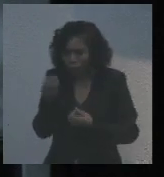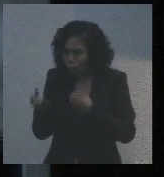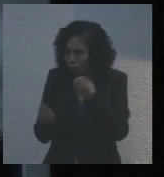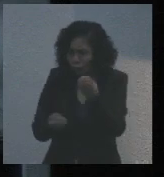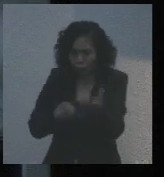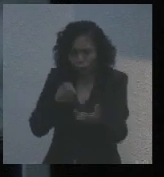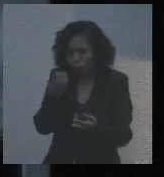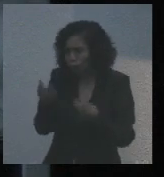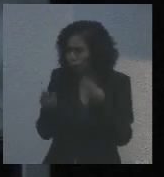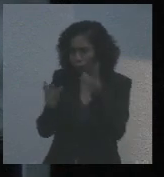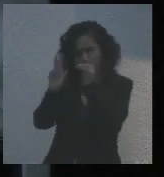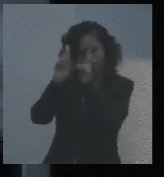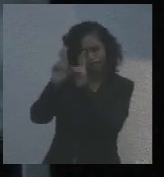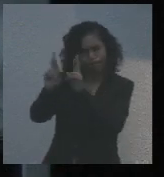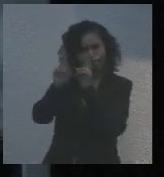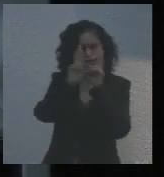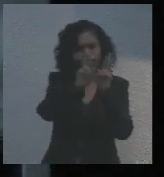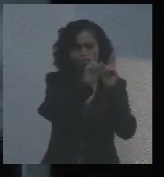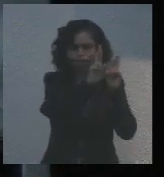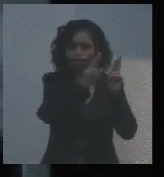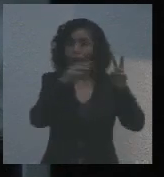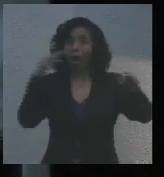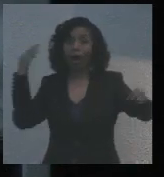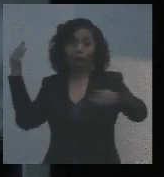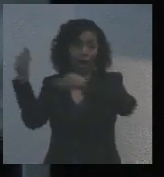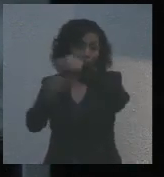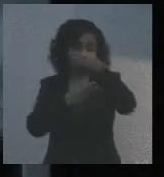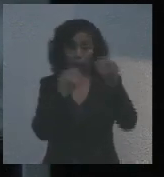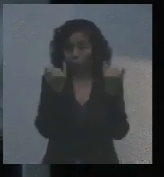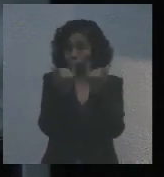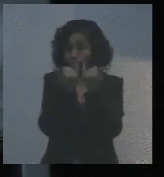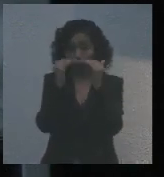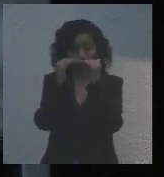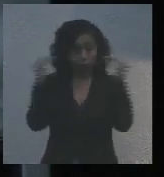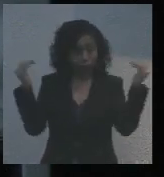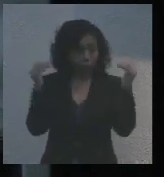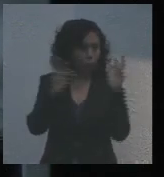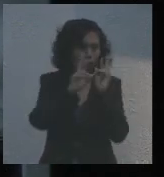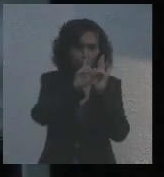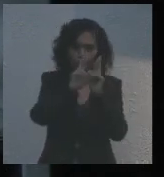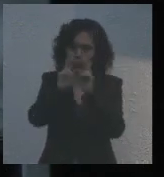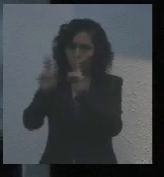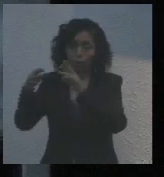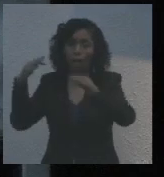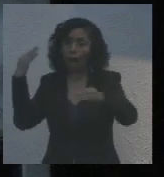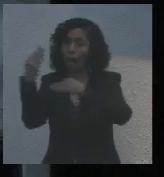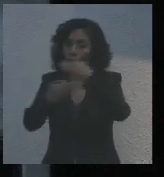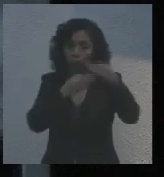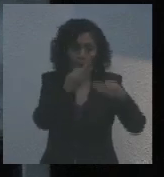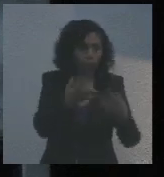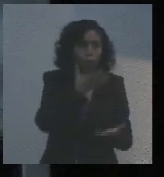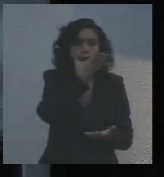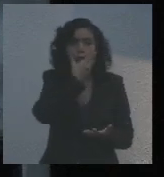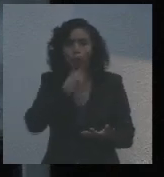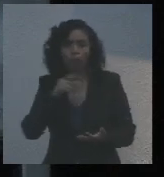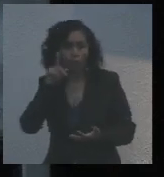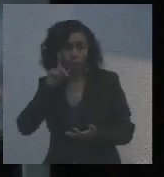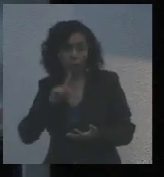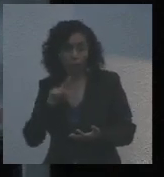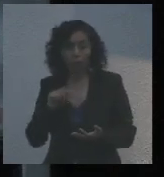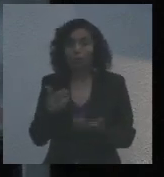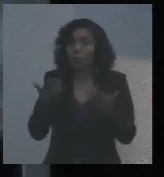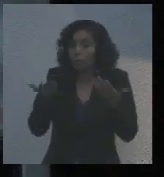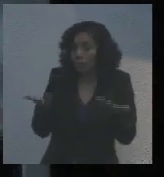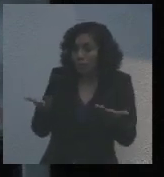méritos a nadie por el contrario se reconoce la aportación de todos y de todas en este